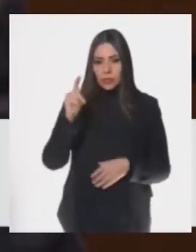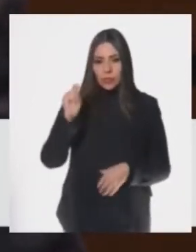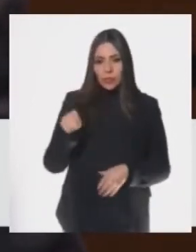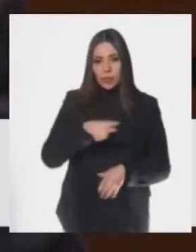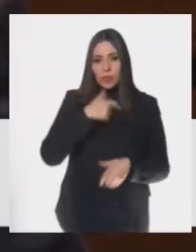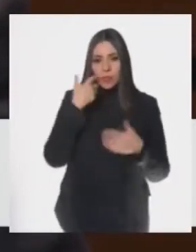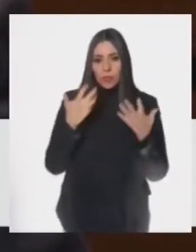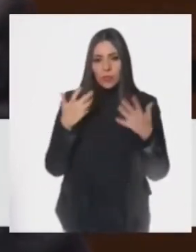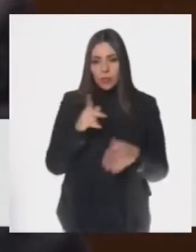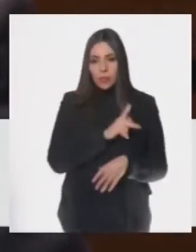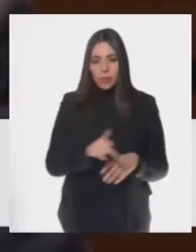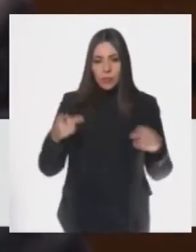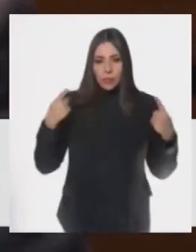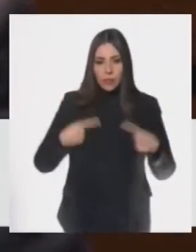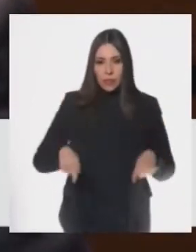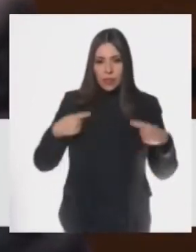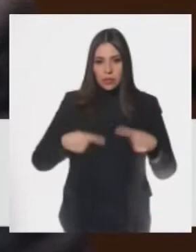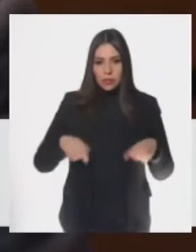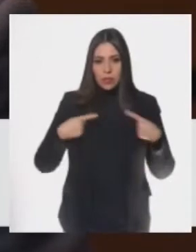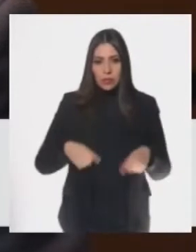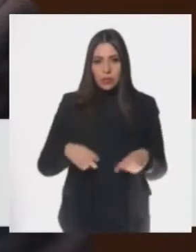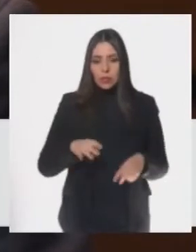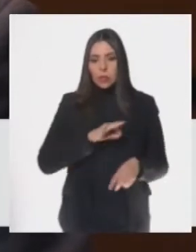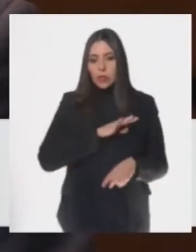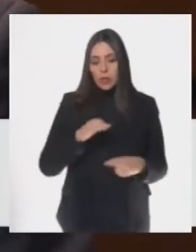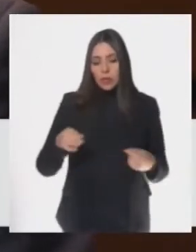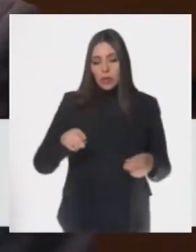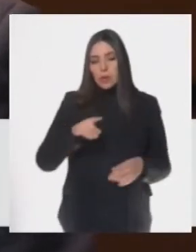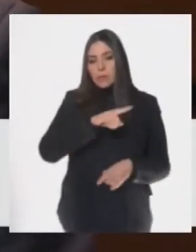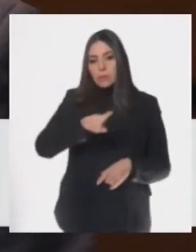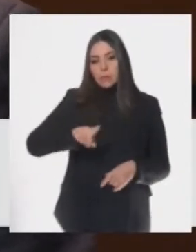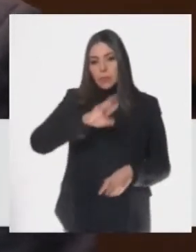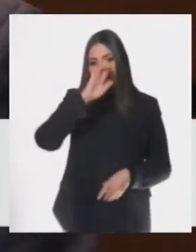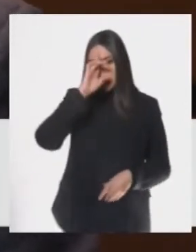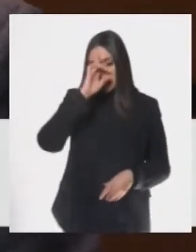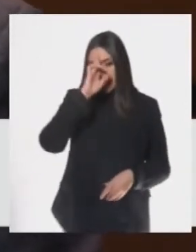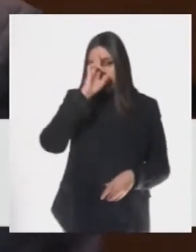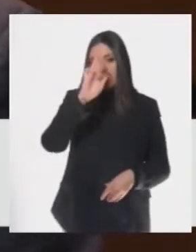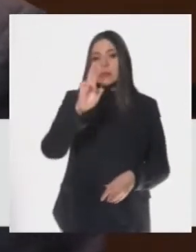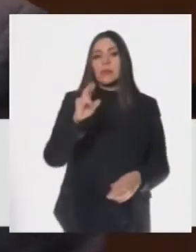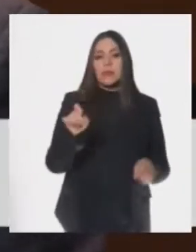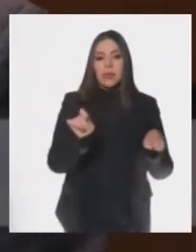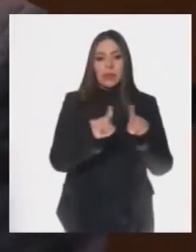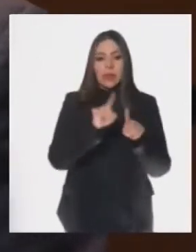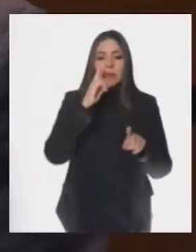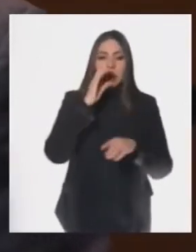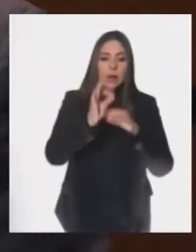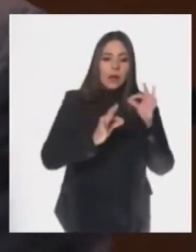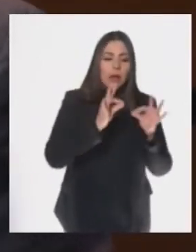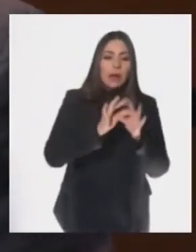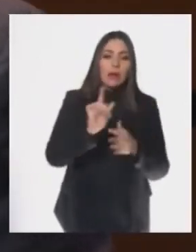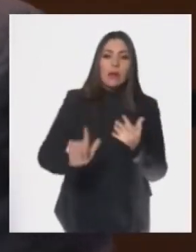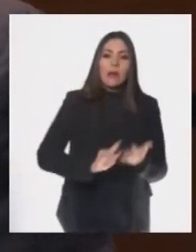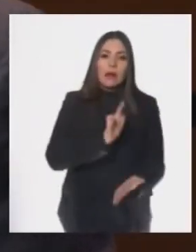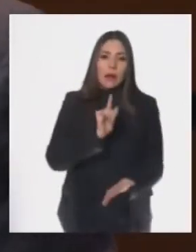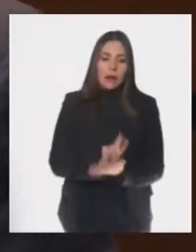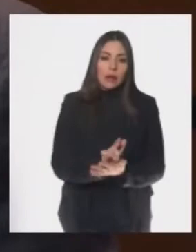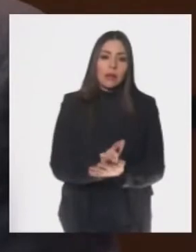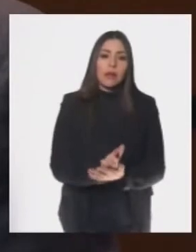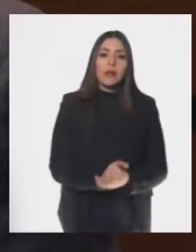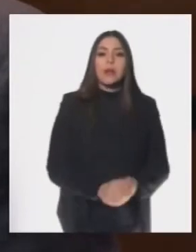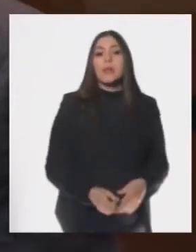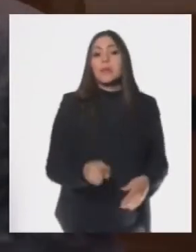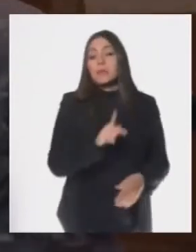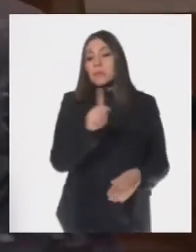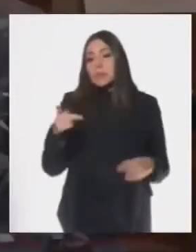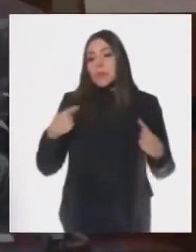los servidores y funcionarios públicos respetemos y velemos por un respeto a la ley y sobre todo que nadie aproveche